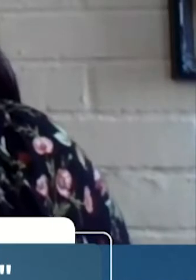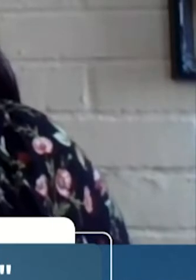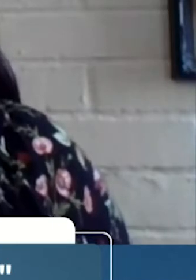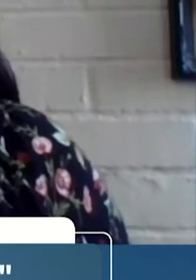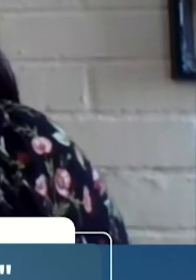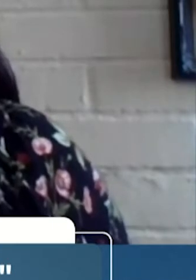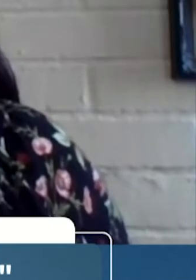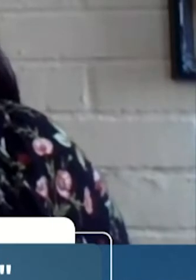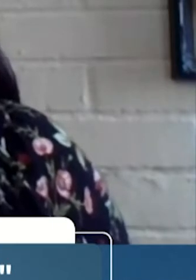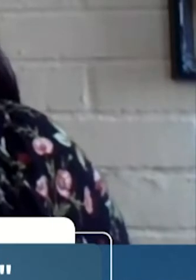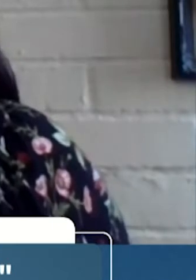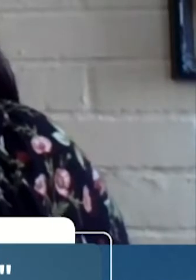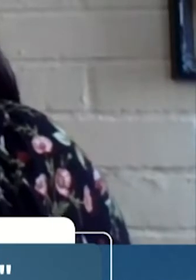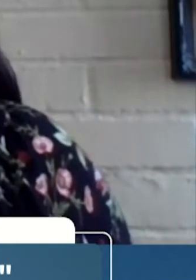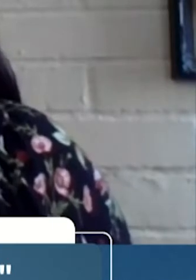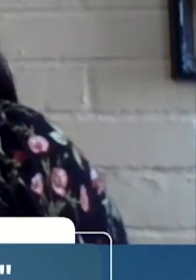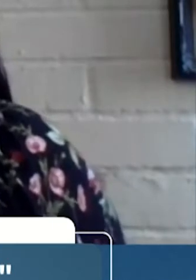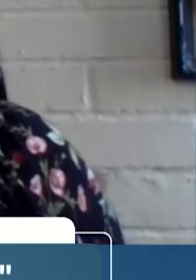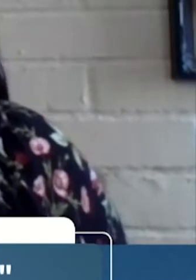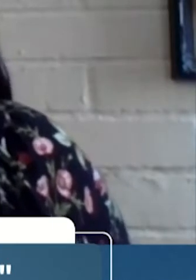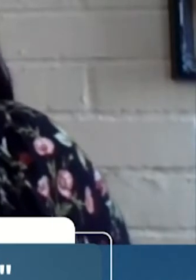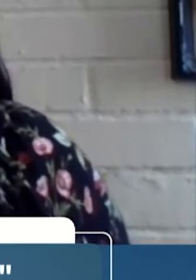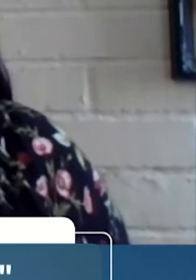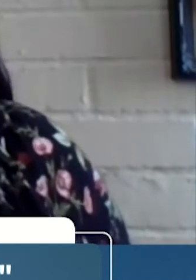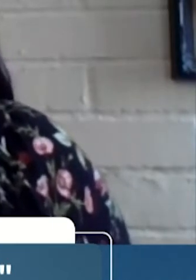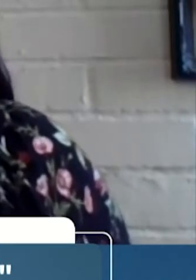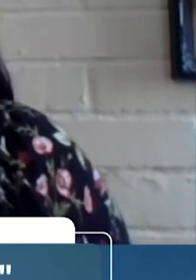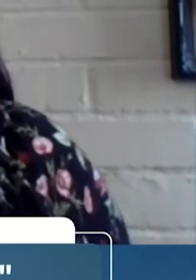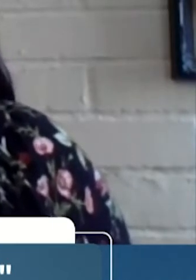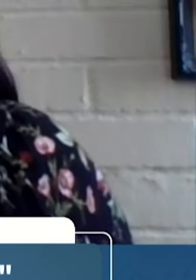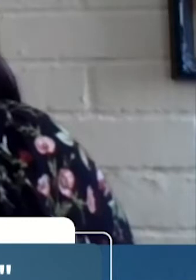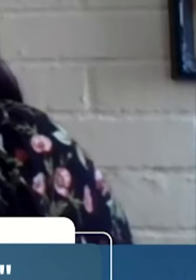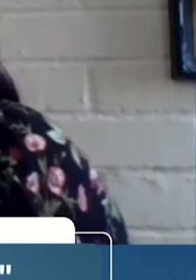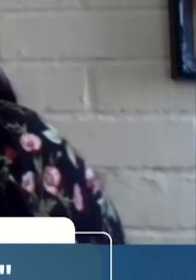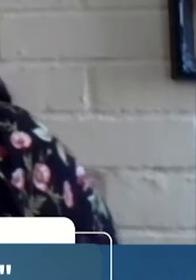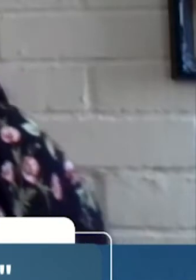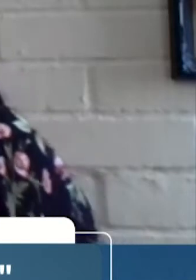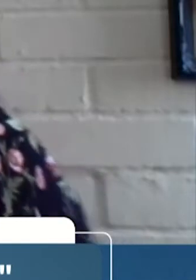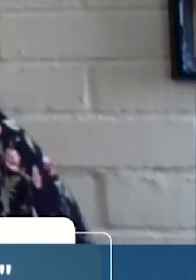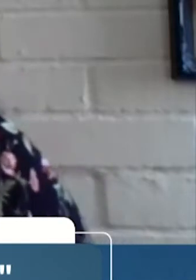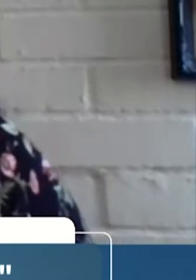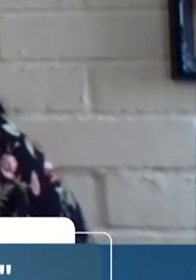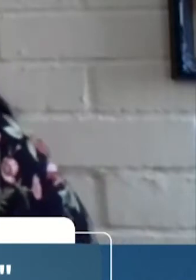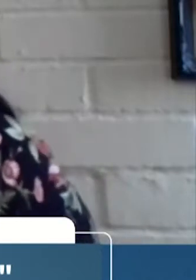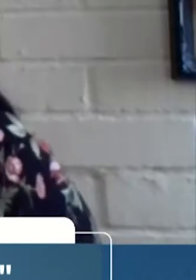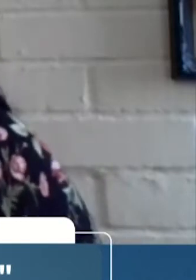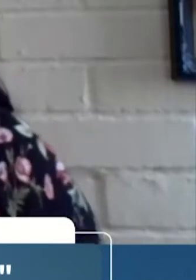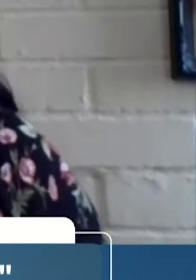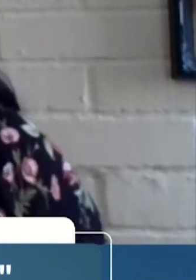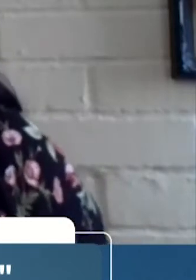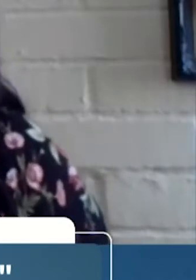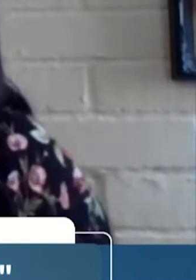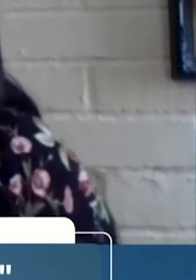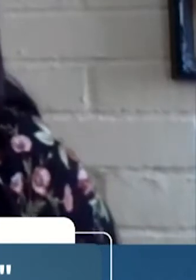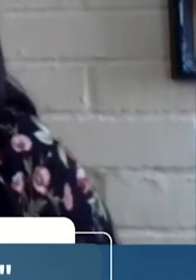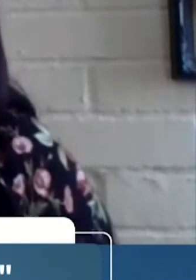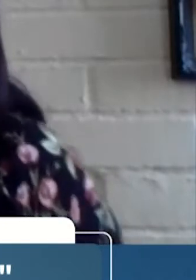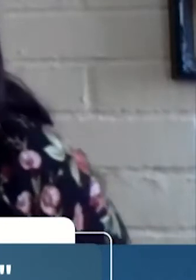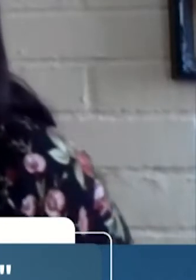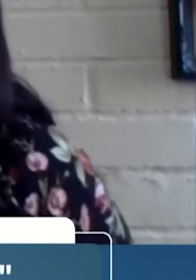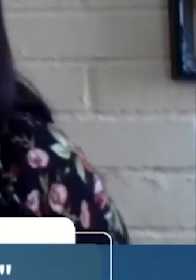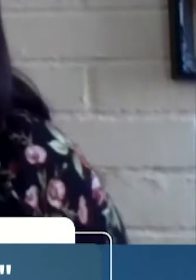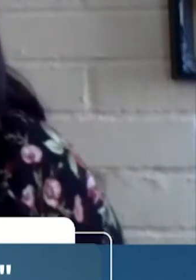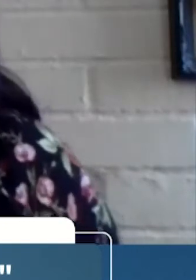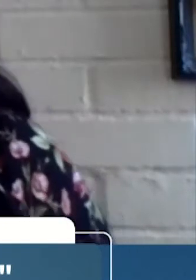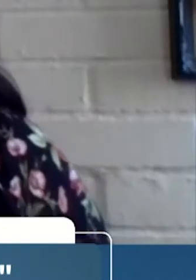patrocinar una iniciativa de estas características, Catherine? Lo que ayu nos ayuda, o sea, una de las cosas